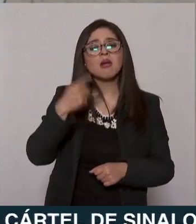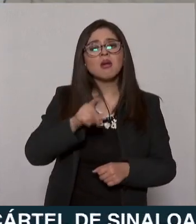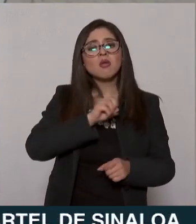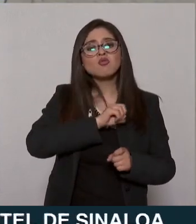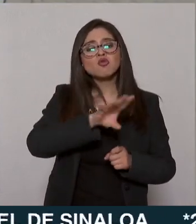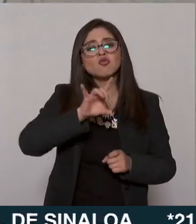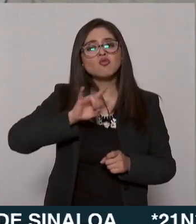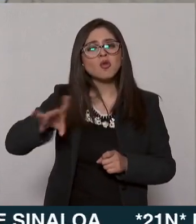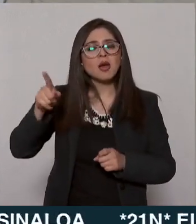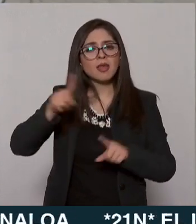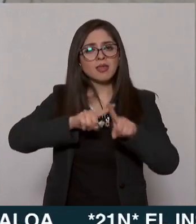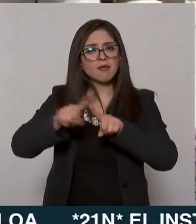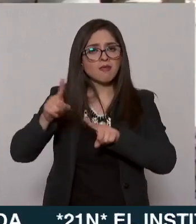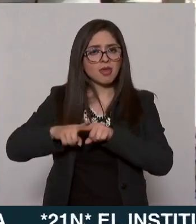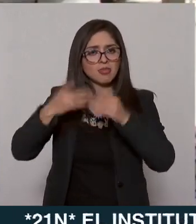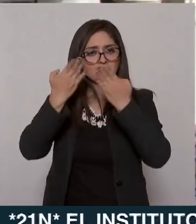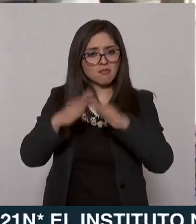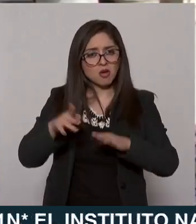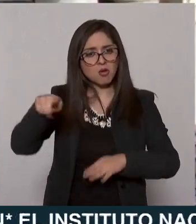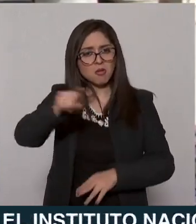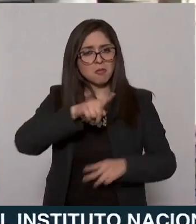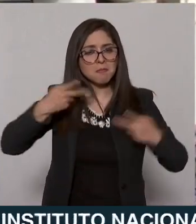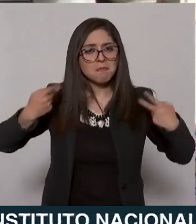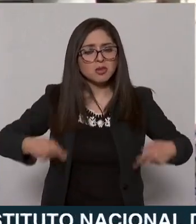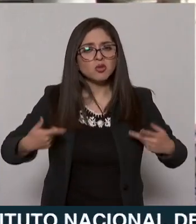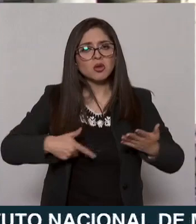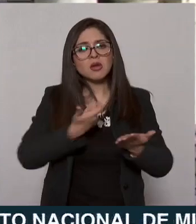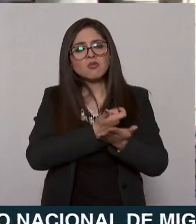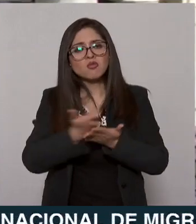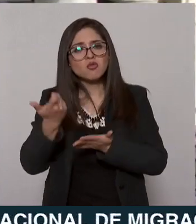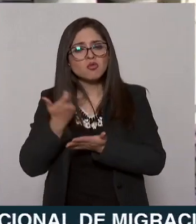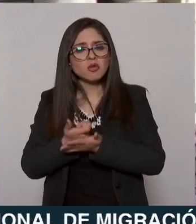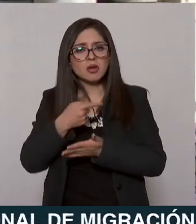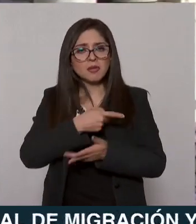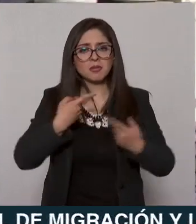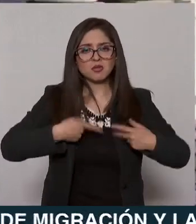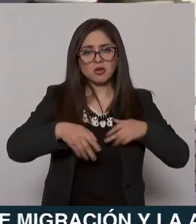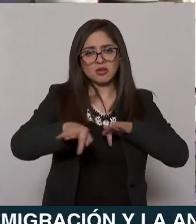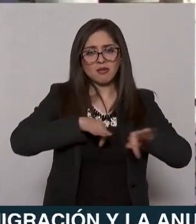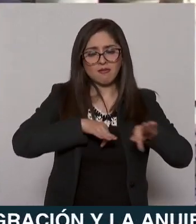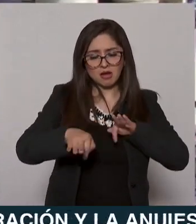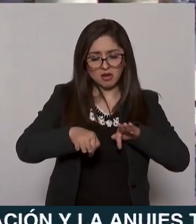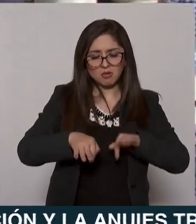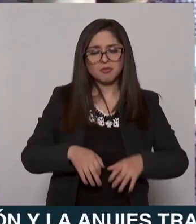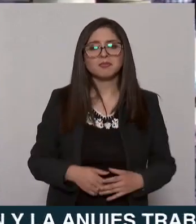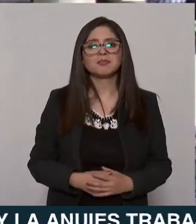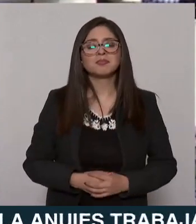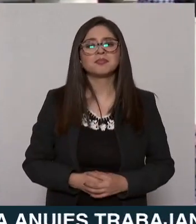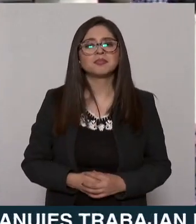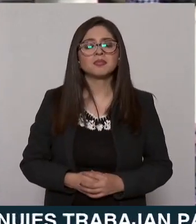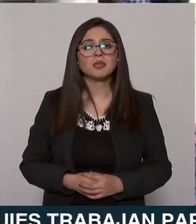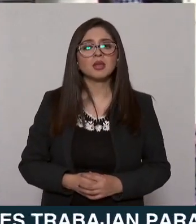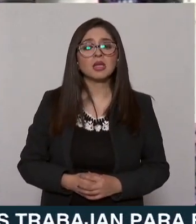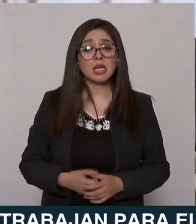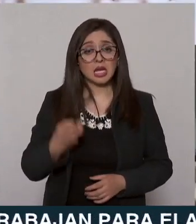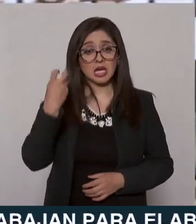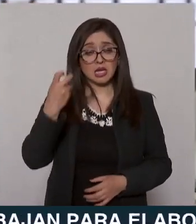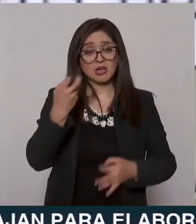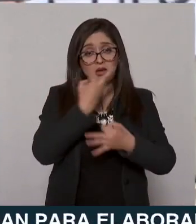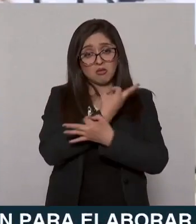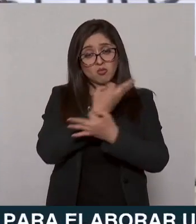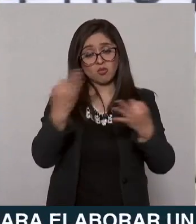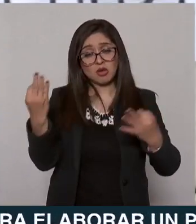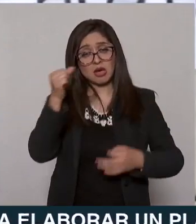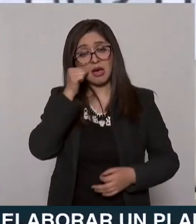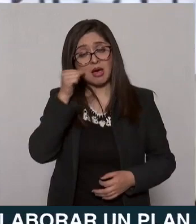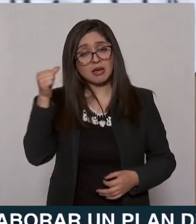bancos en donde tienen sus cuentas de nómina los trabajadores. Esto fue comunicado el día de ayer en la